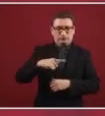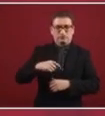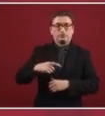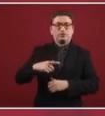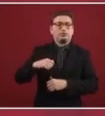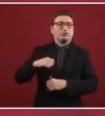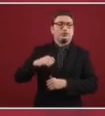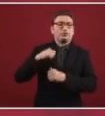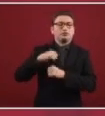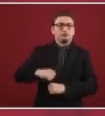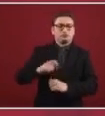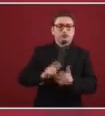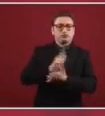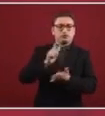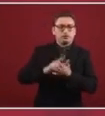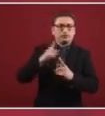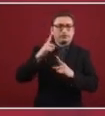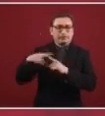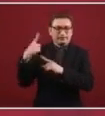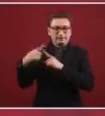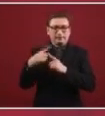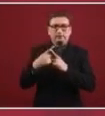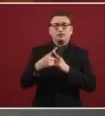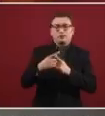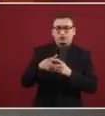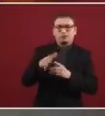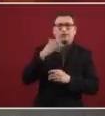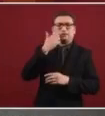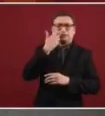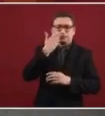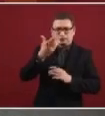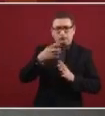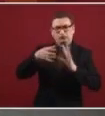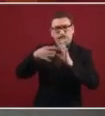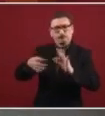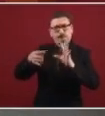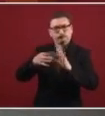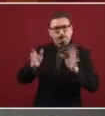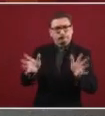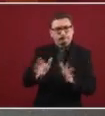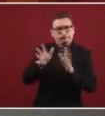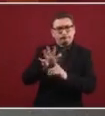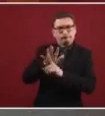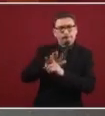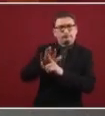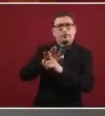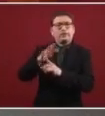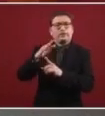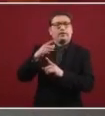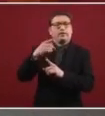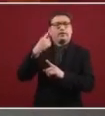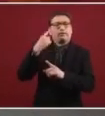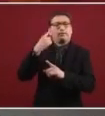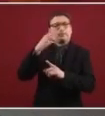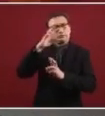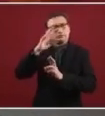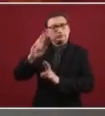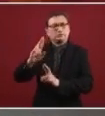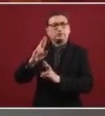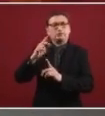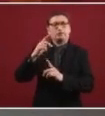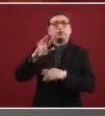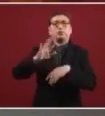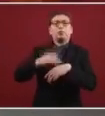en el sentido de que nos conviene a los dos pueblos, a las dos naciones,